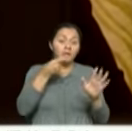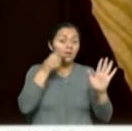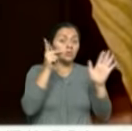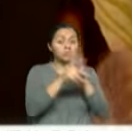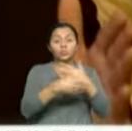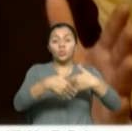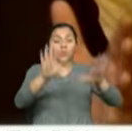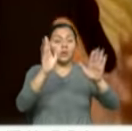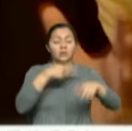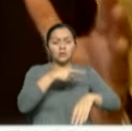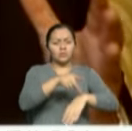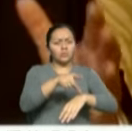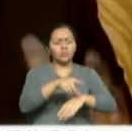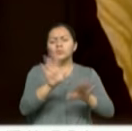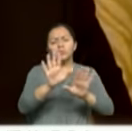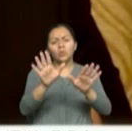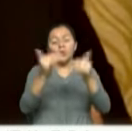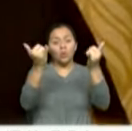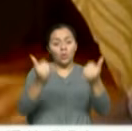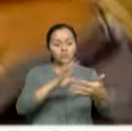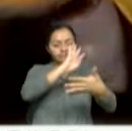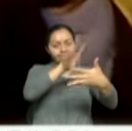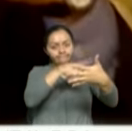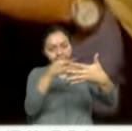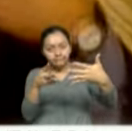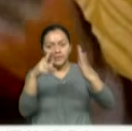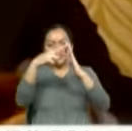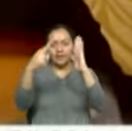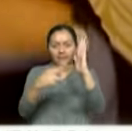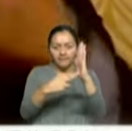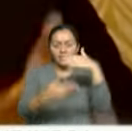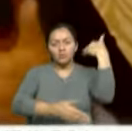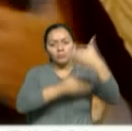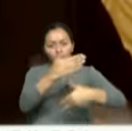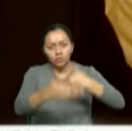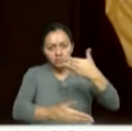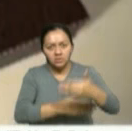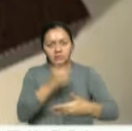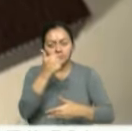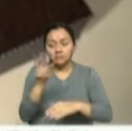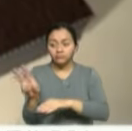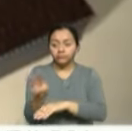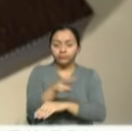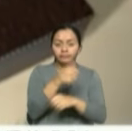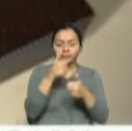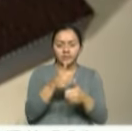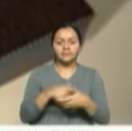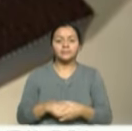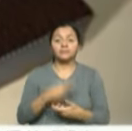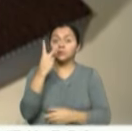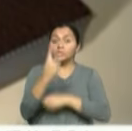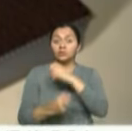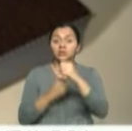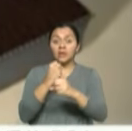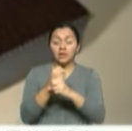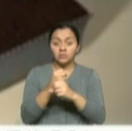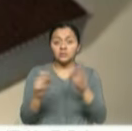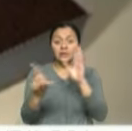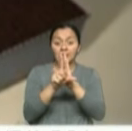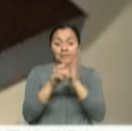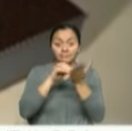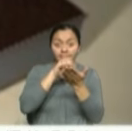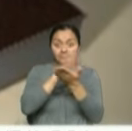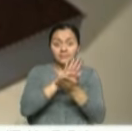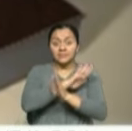médico. Ahora todo está adecuadamente reglamentado, hay que tener procedimientos, peritos, etcétera. Luego de 2 años, el COIP, mediante la